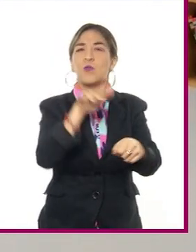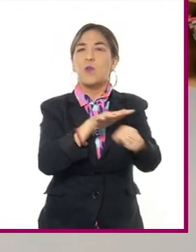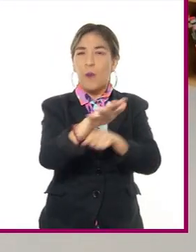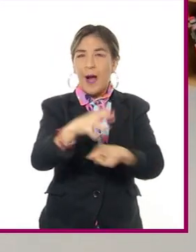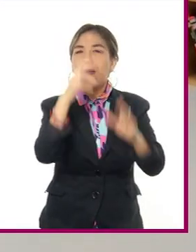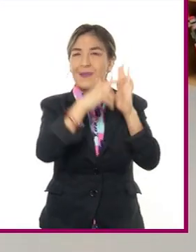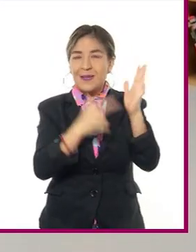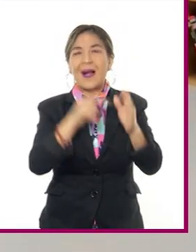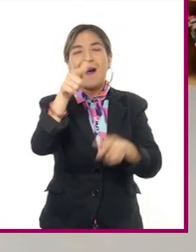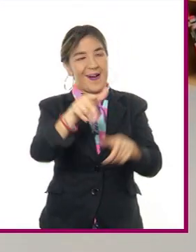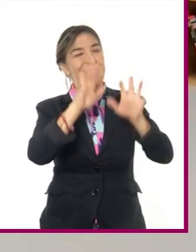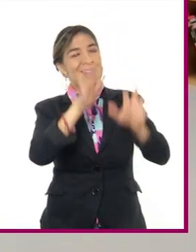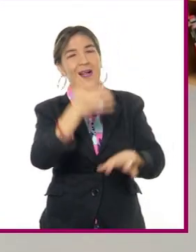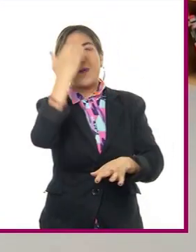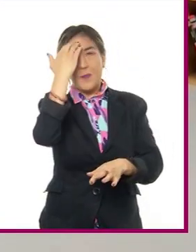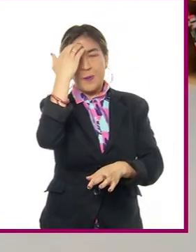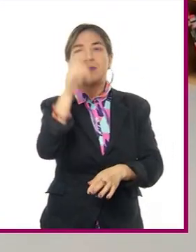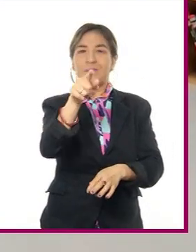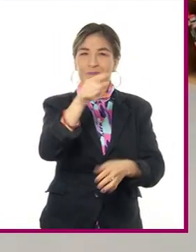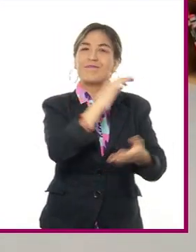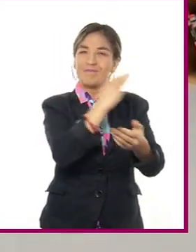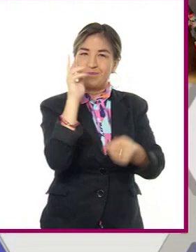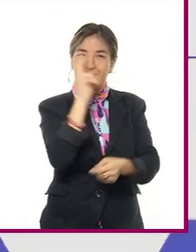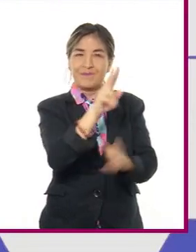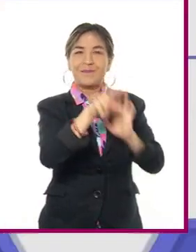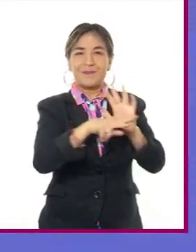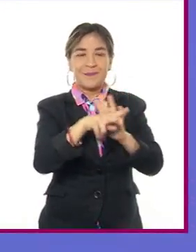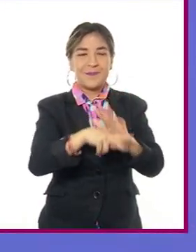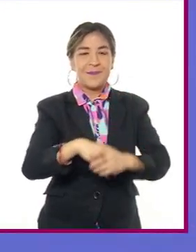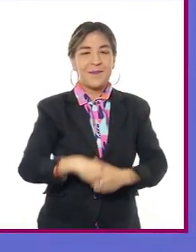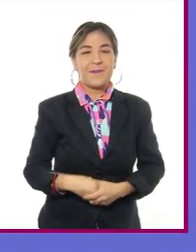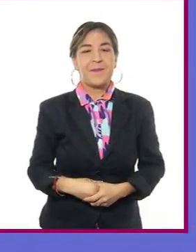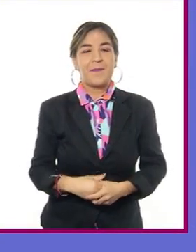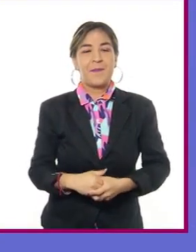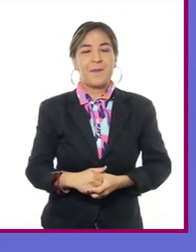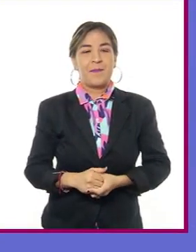este deporte. Vamos.